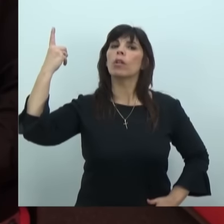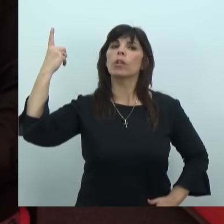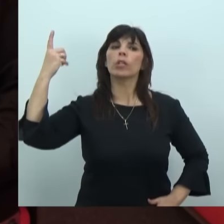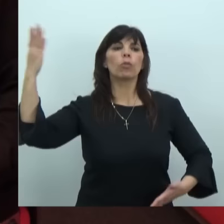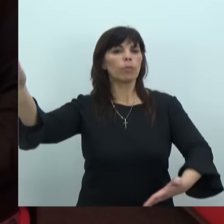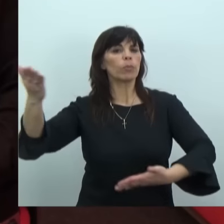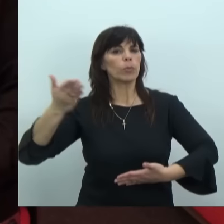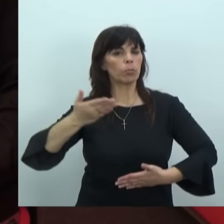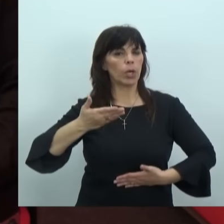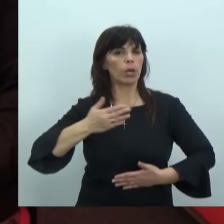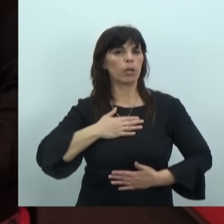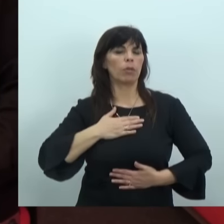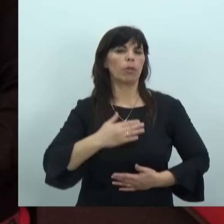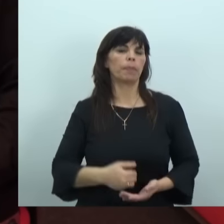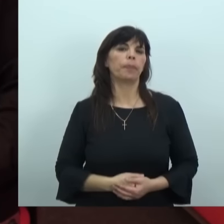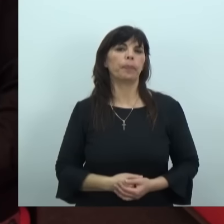ayuda